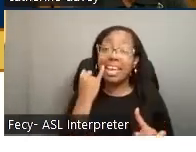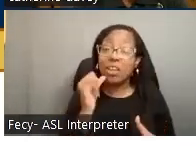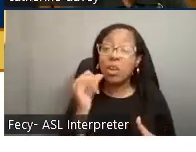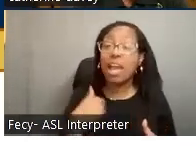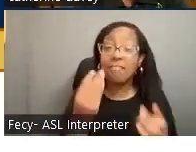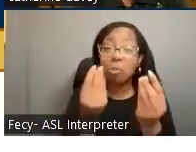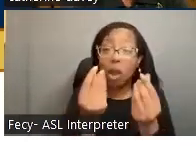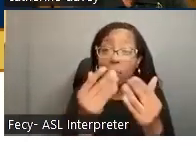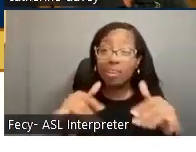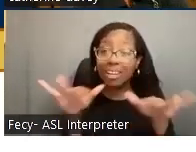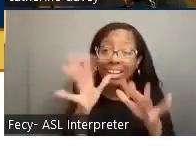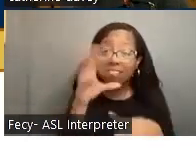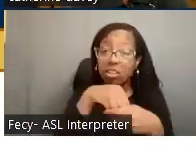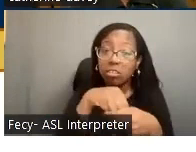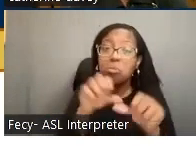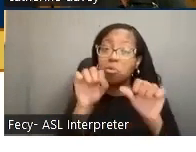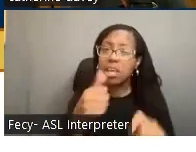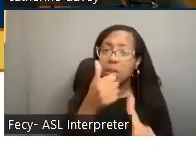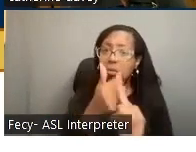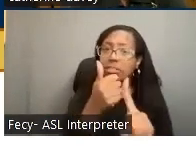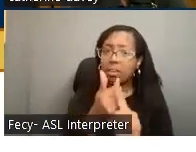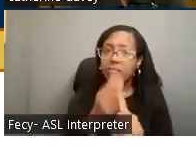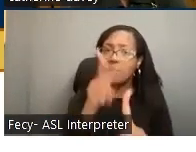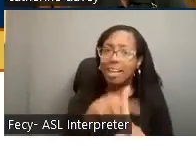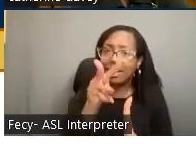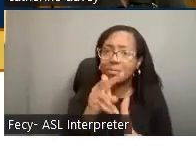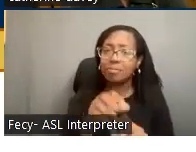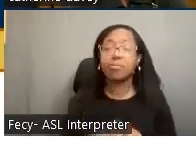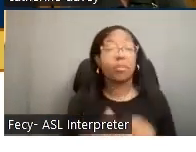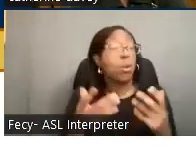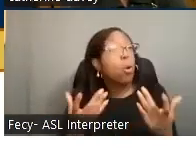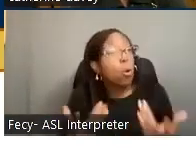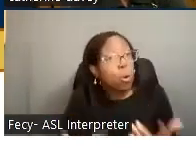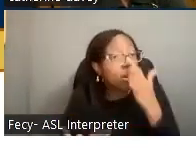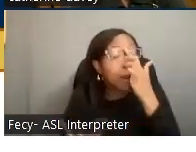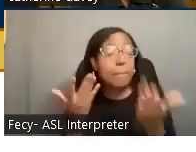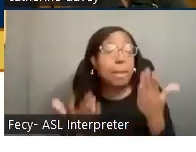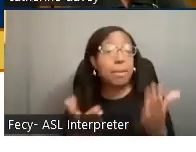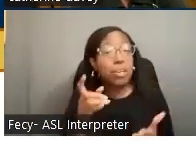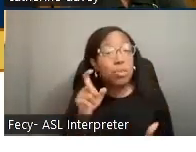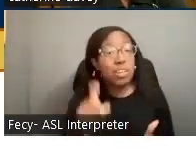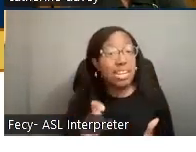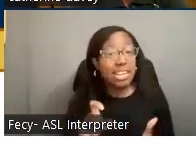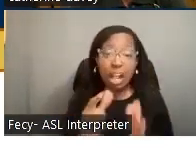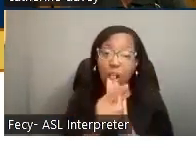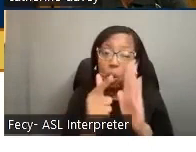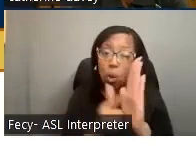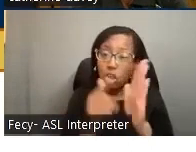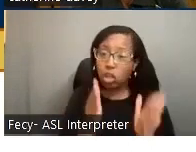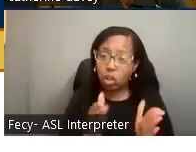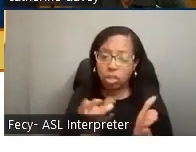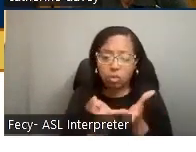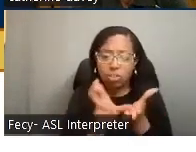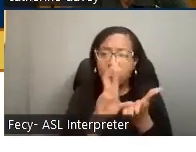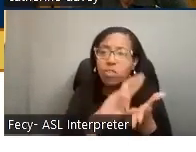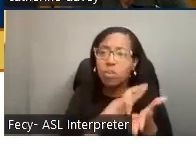hay bienes, no tiene que tener un abogado. Usted lo puede hacer usted mismo. O necesito un abogado para que revise mi formulario antes